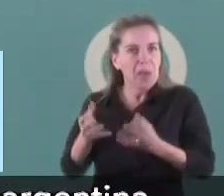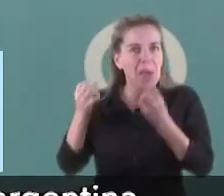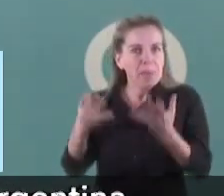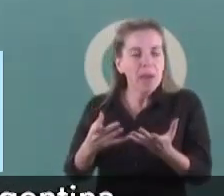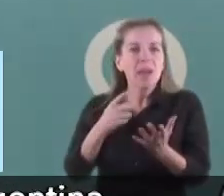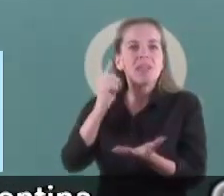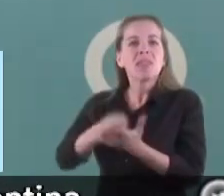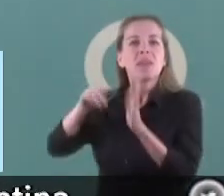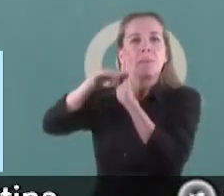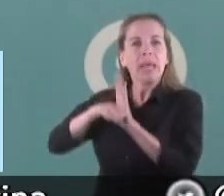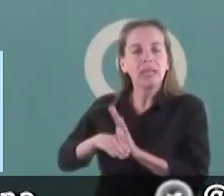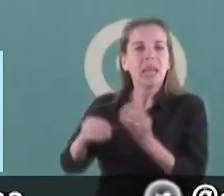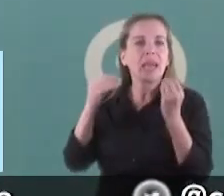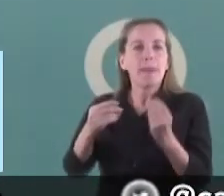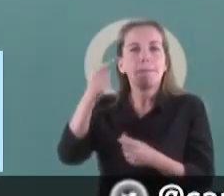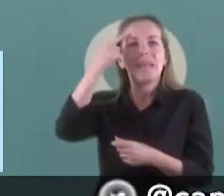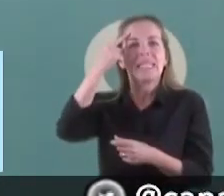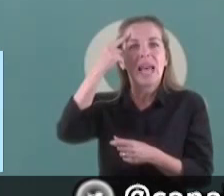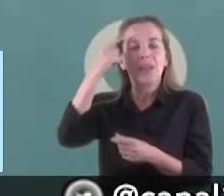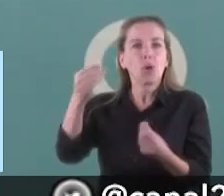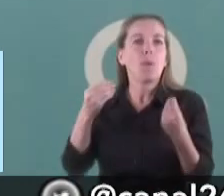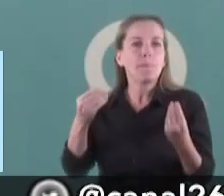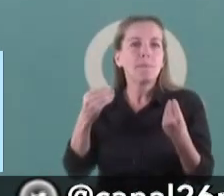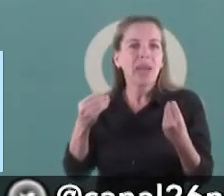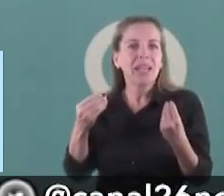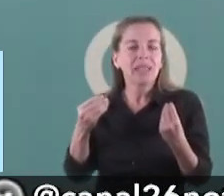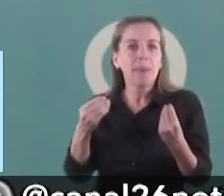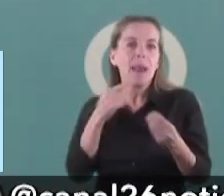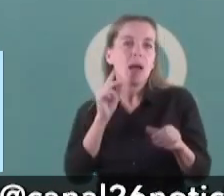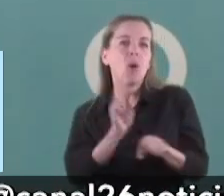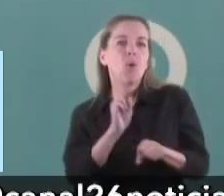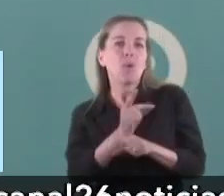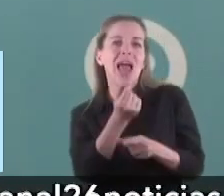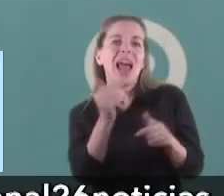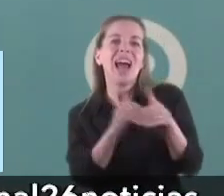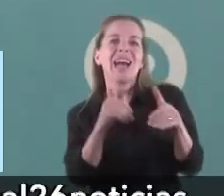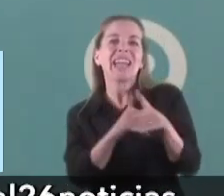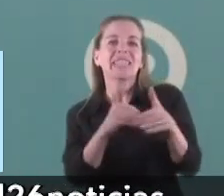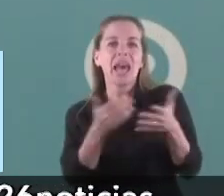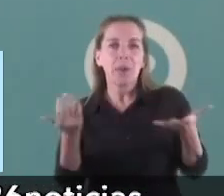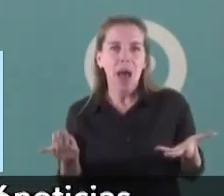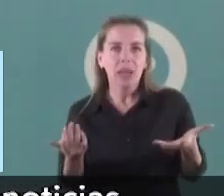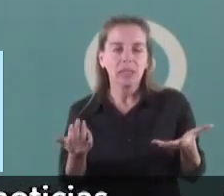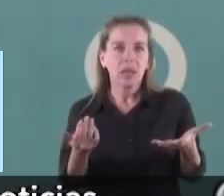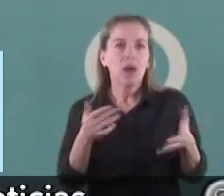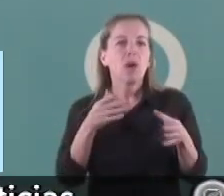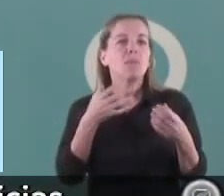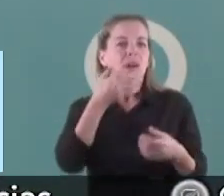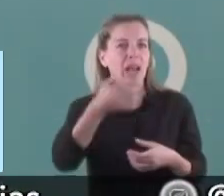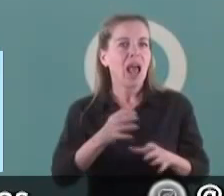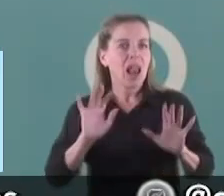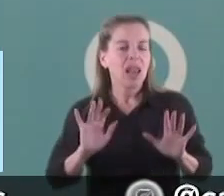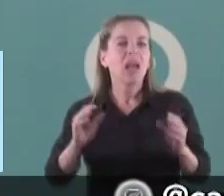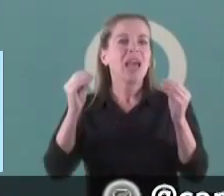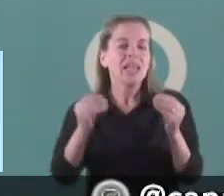medidas creativas generar las condiciones para fortalecer las reservas Porque la realidad que cuando vos